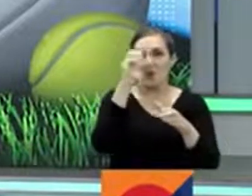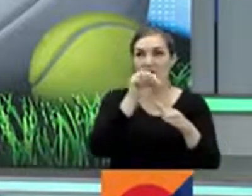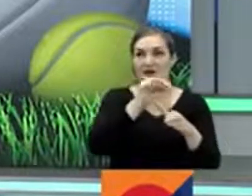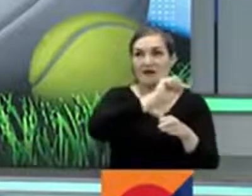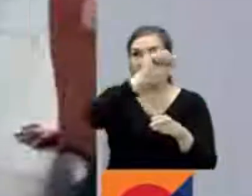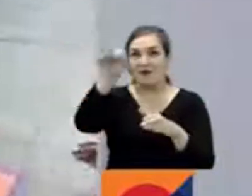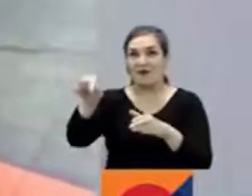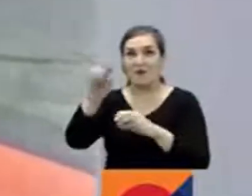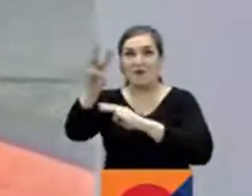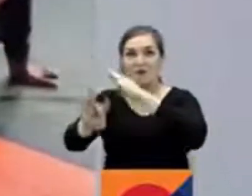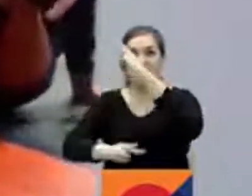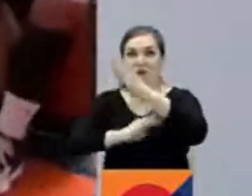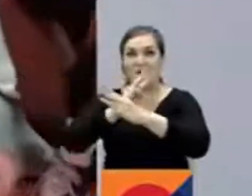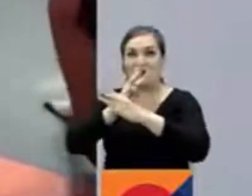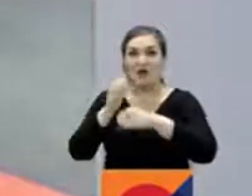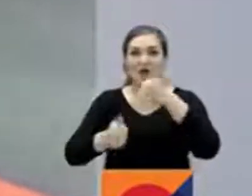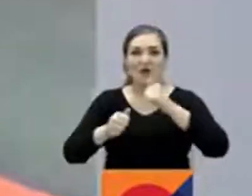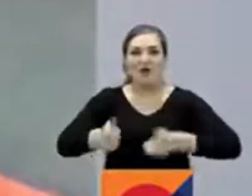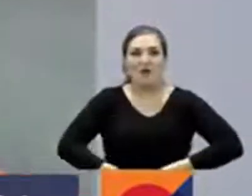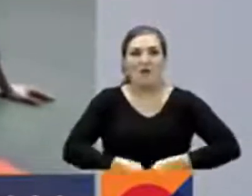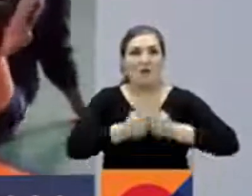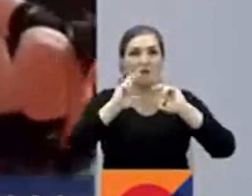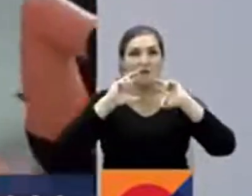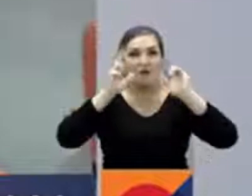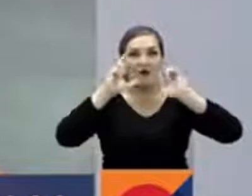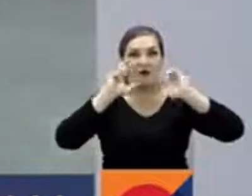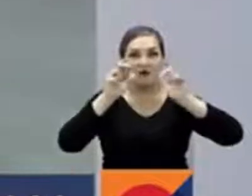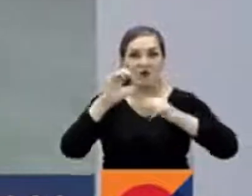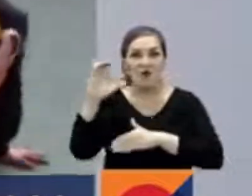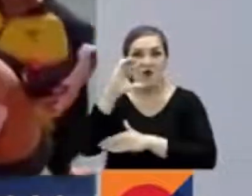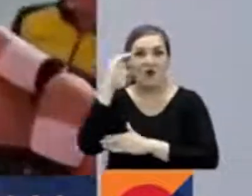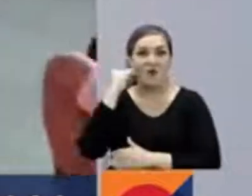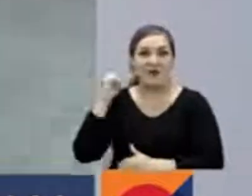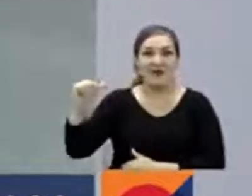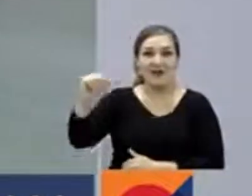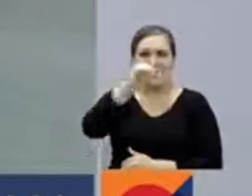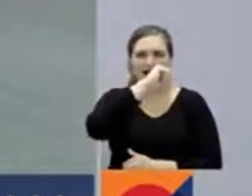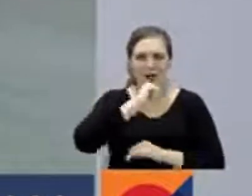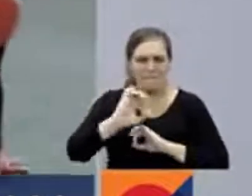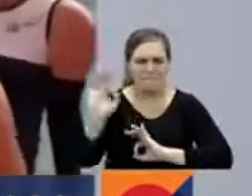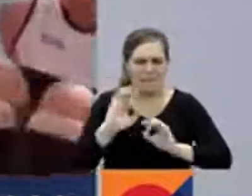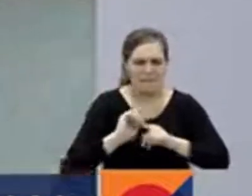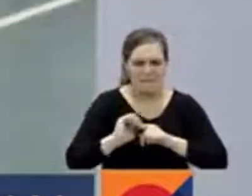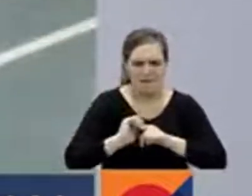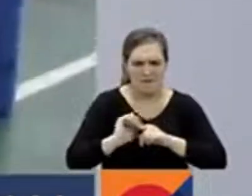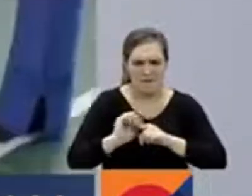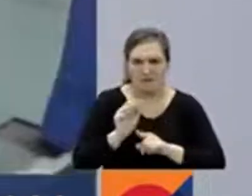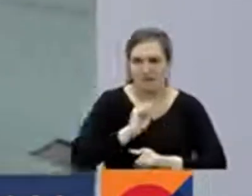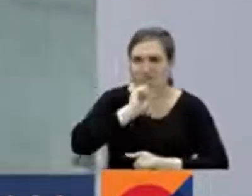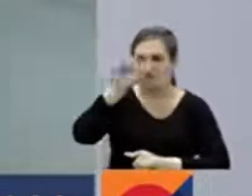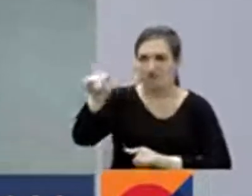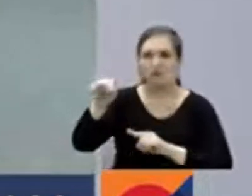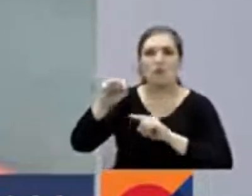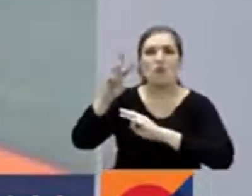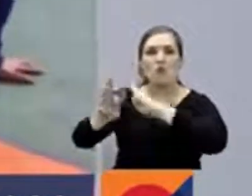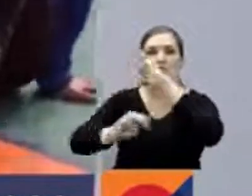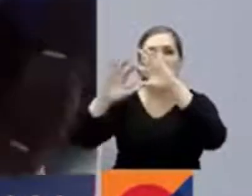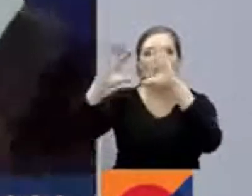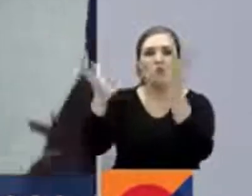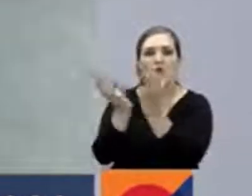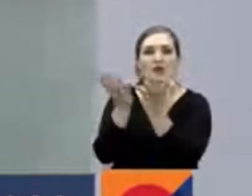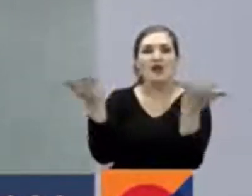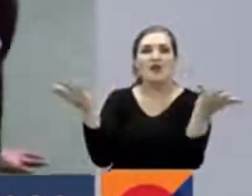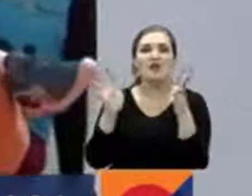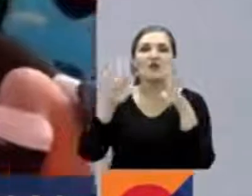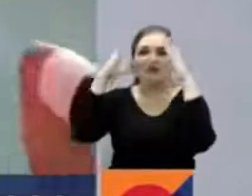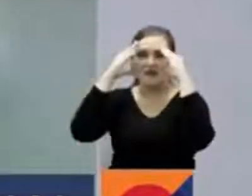un deporte fantástico como es el voleibol. Me refiero a Colombia femenino, que prepara el Mundial de Países Bajos. El equipo que logró